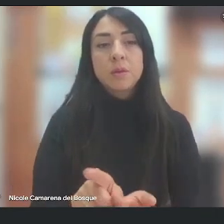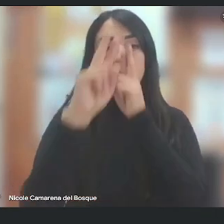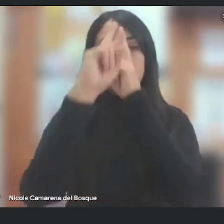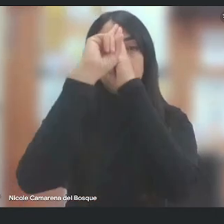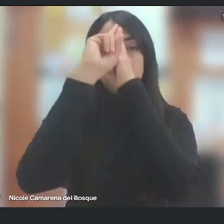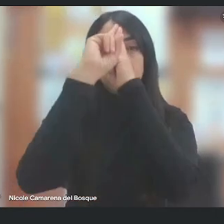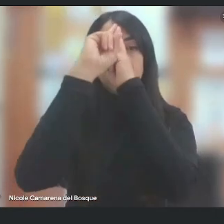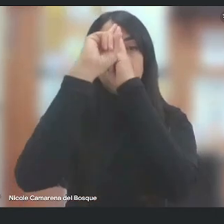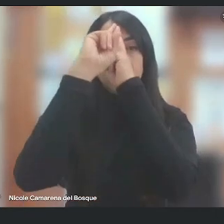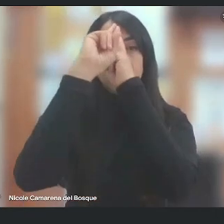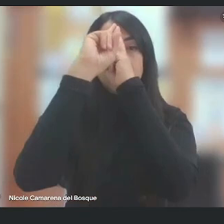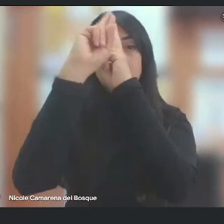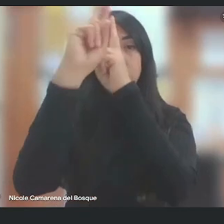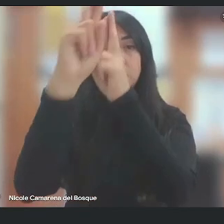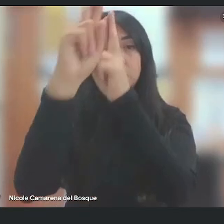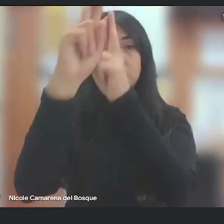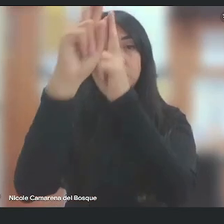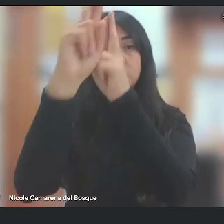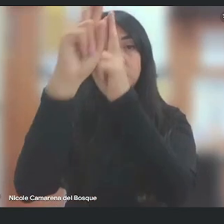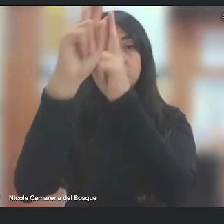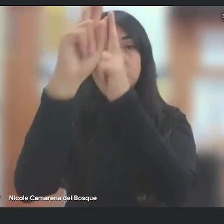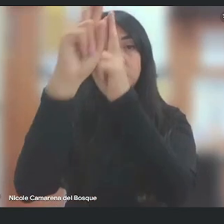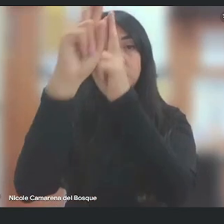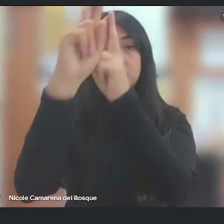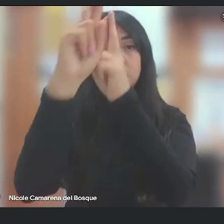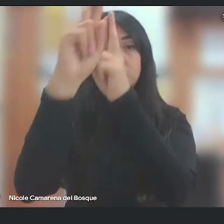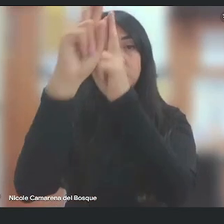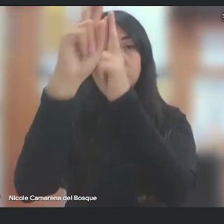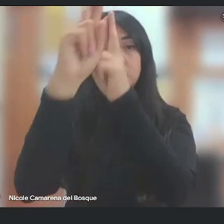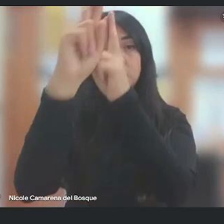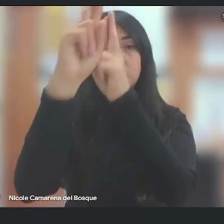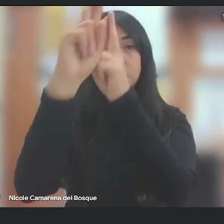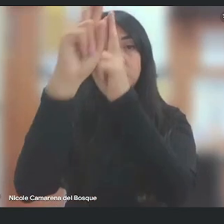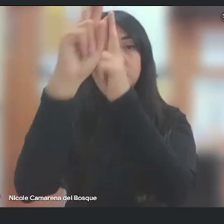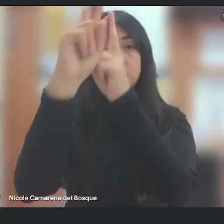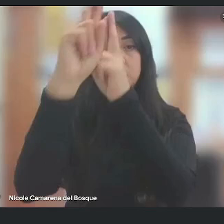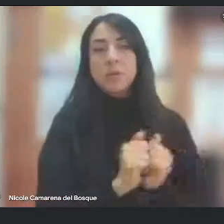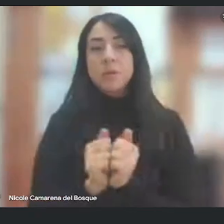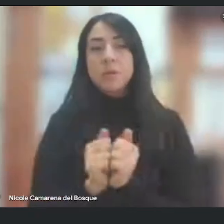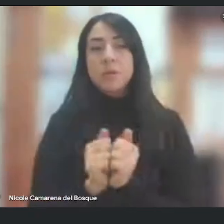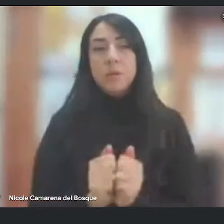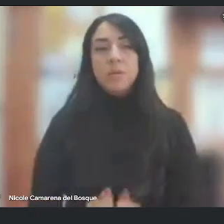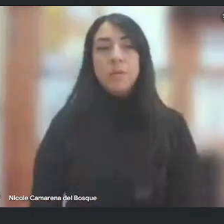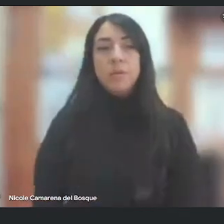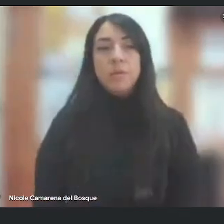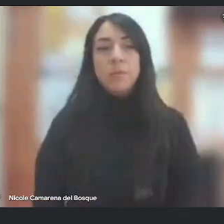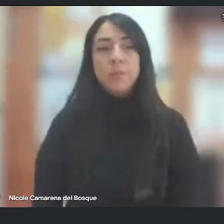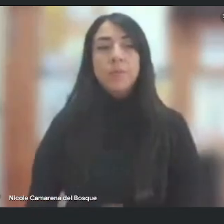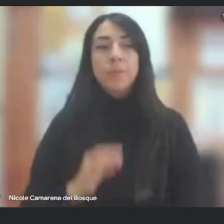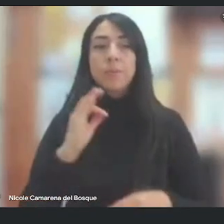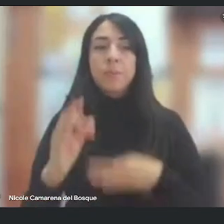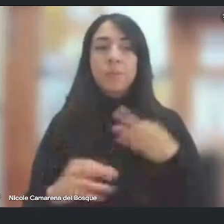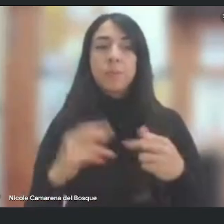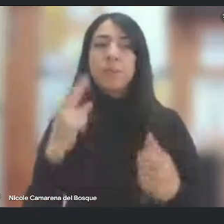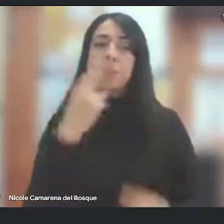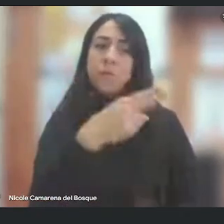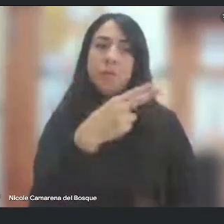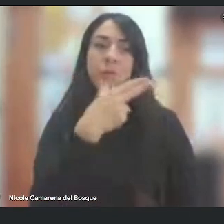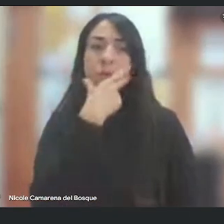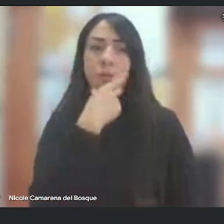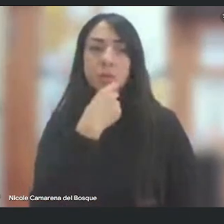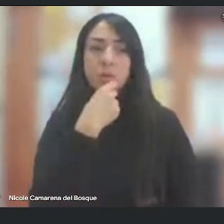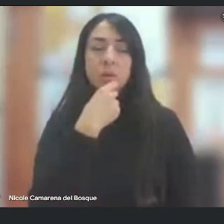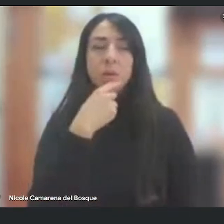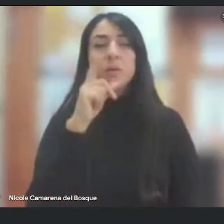ellas deben contar con espacios personales adecuados en el seno familiar que permita reforzar